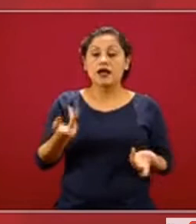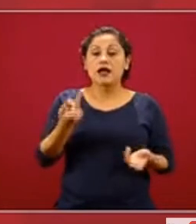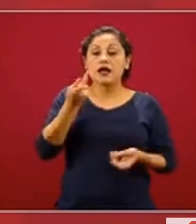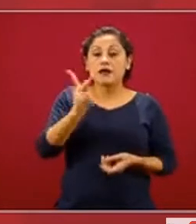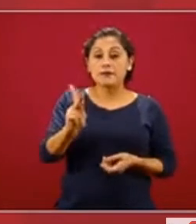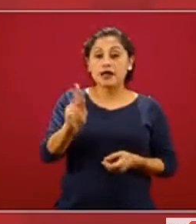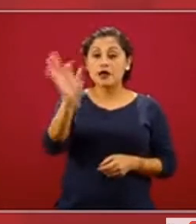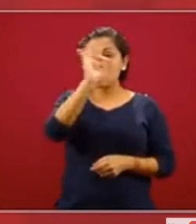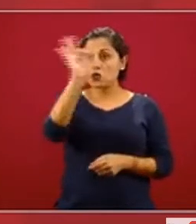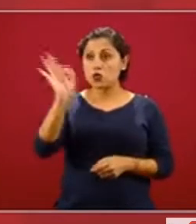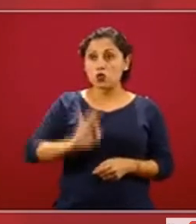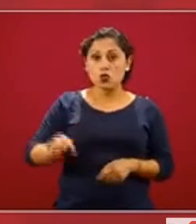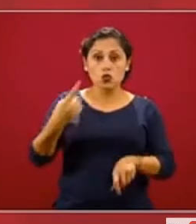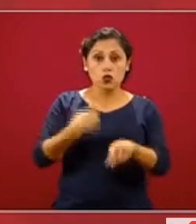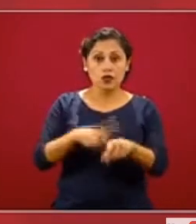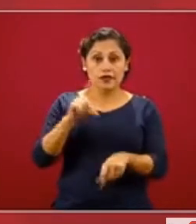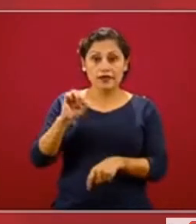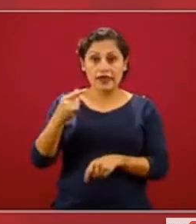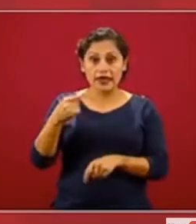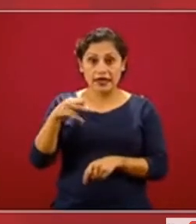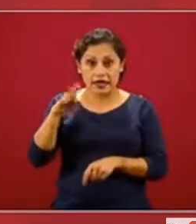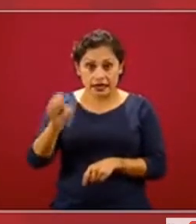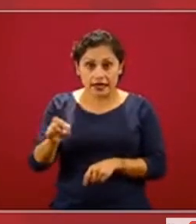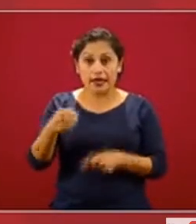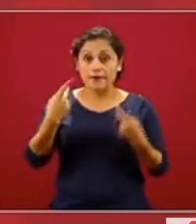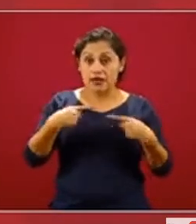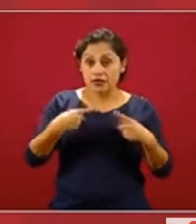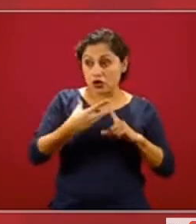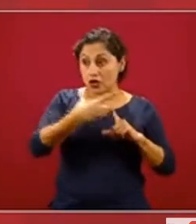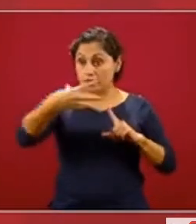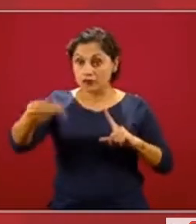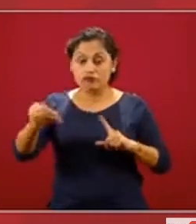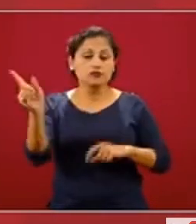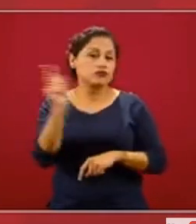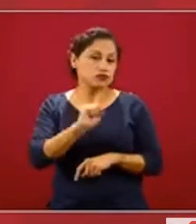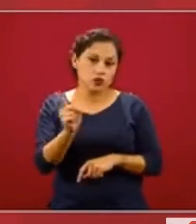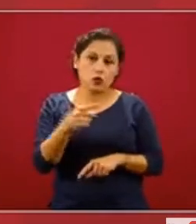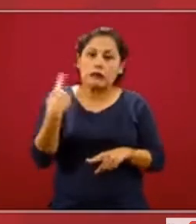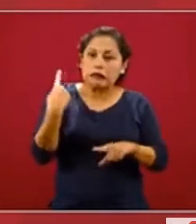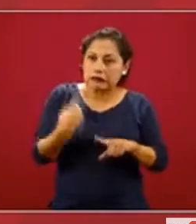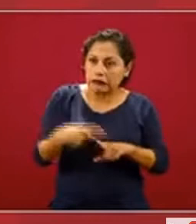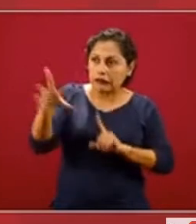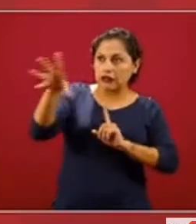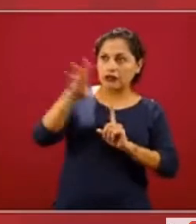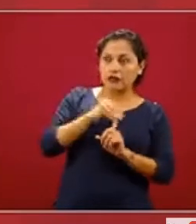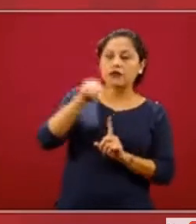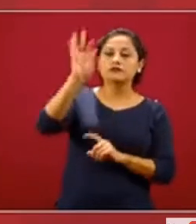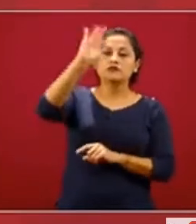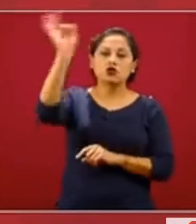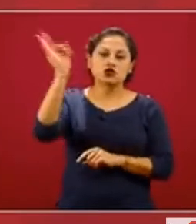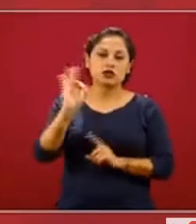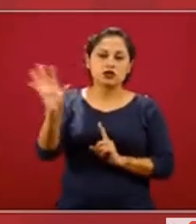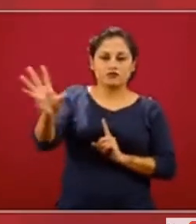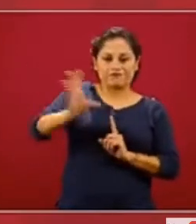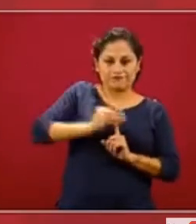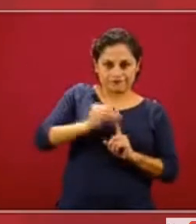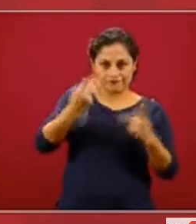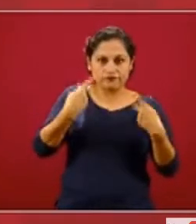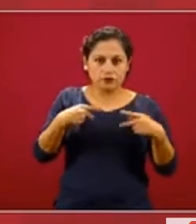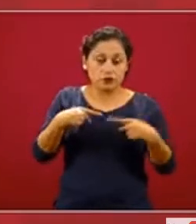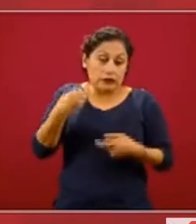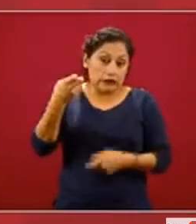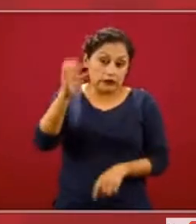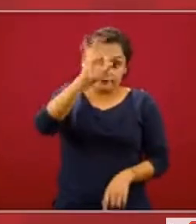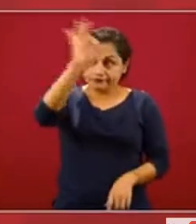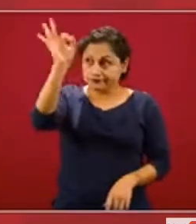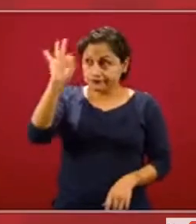persona a persona, necesitamos un vector transmisor que es precisamente este mosquito, que es el que